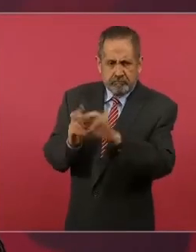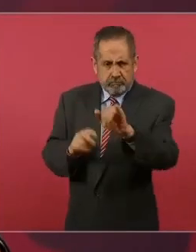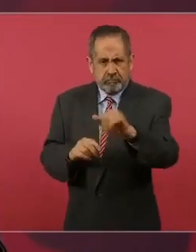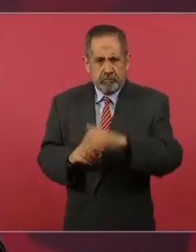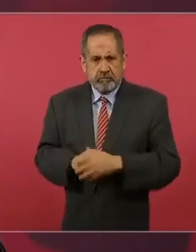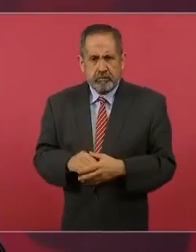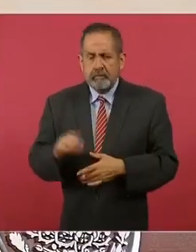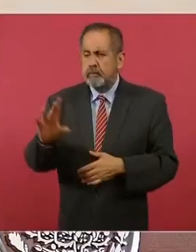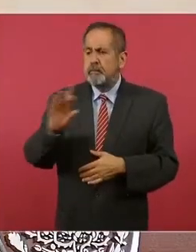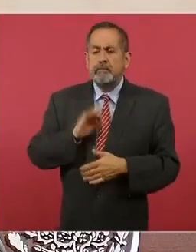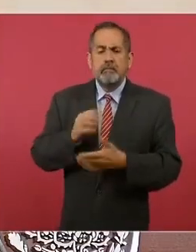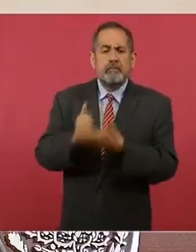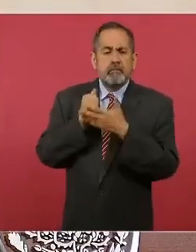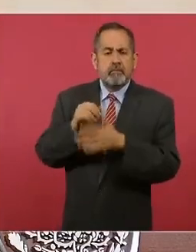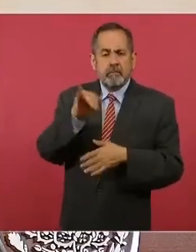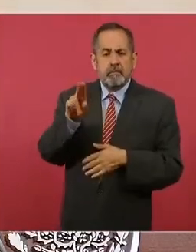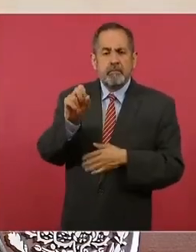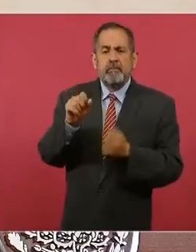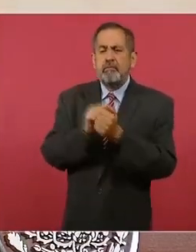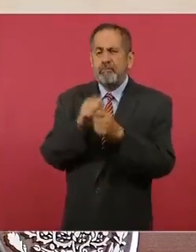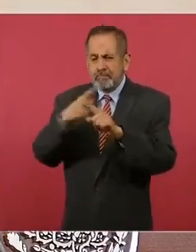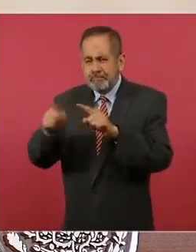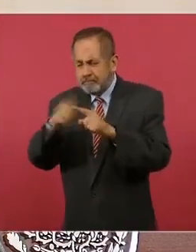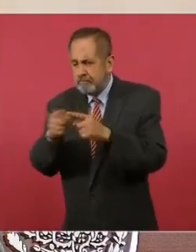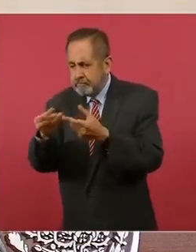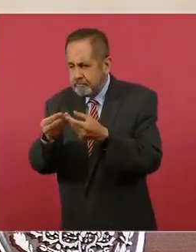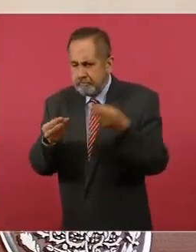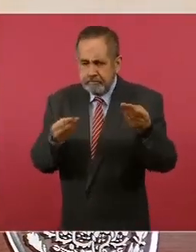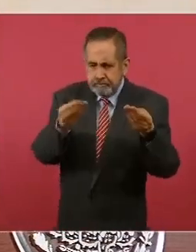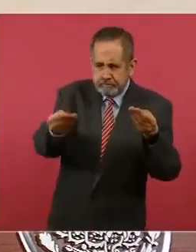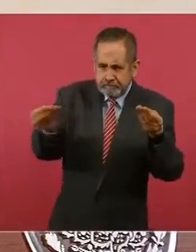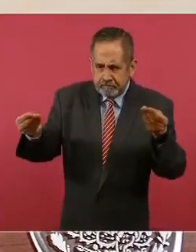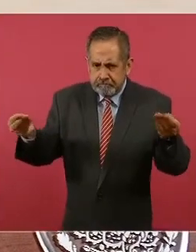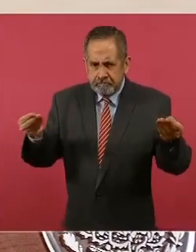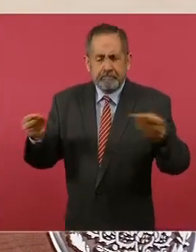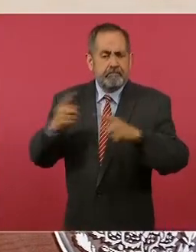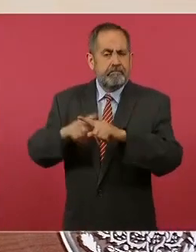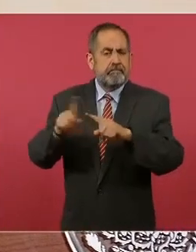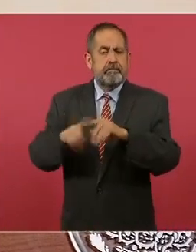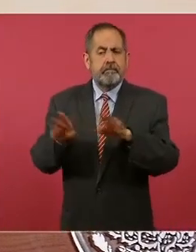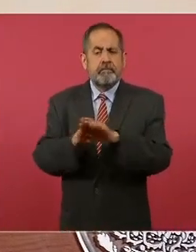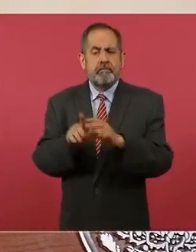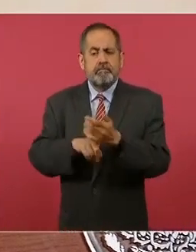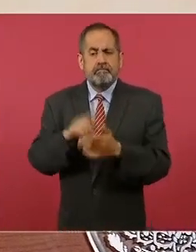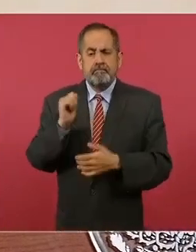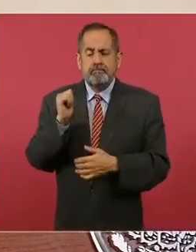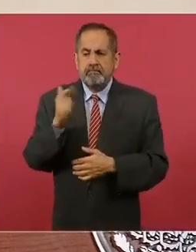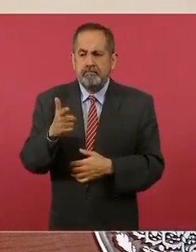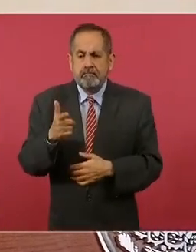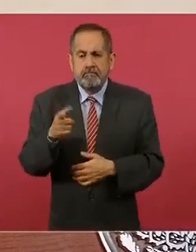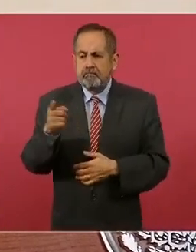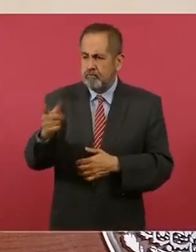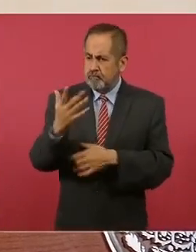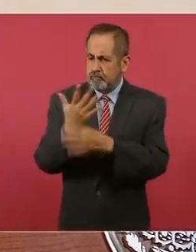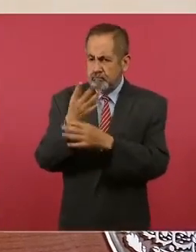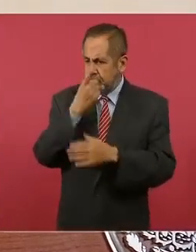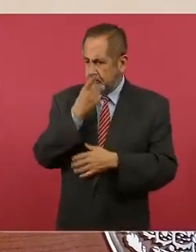y que nos ayude Jesús con las distintas dependencias. Y hay cosas que